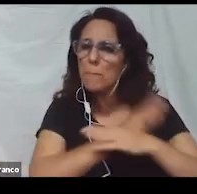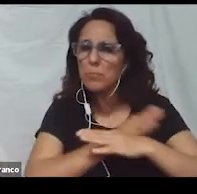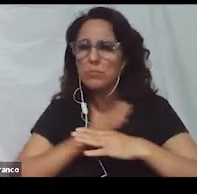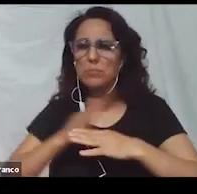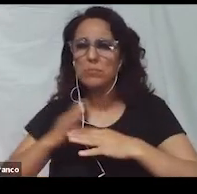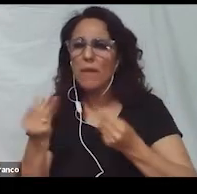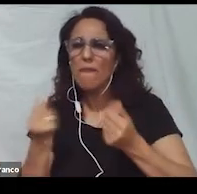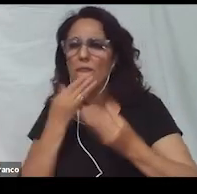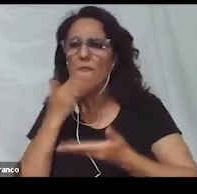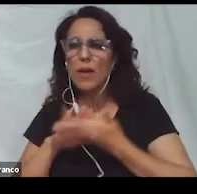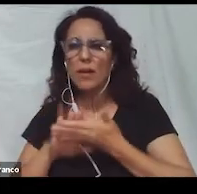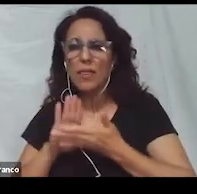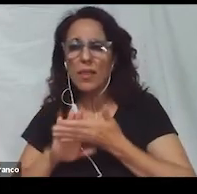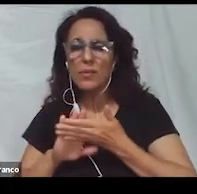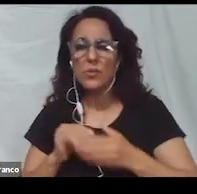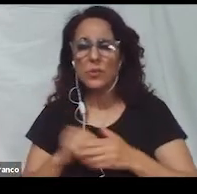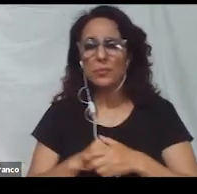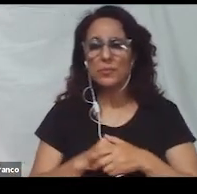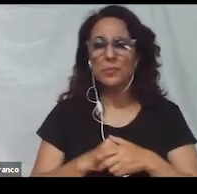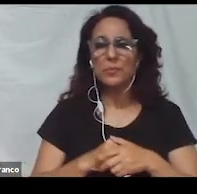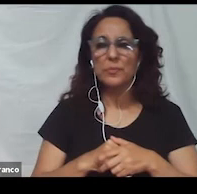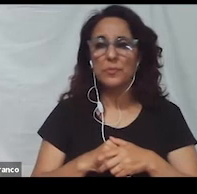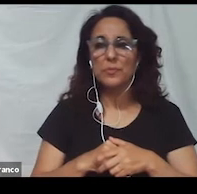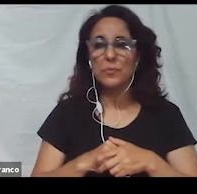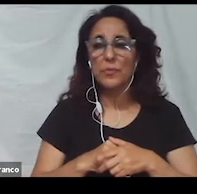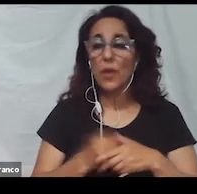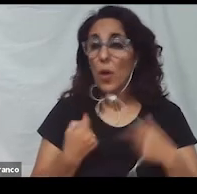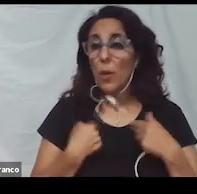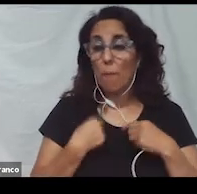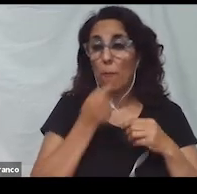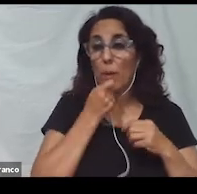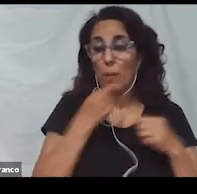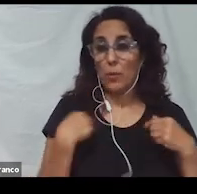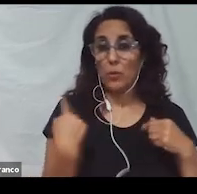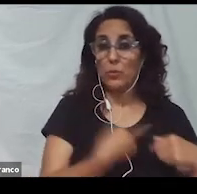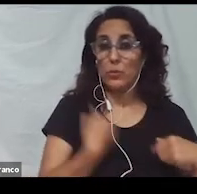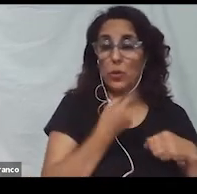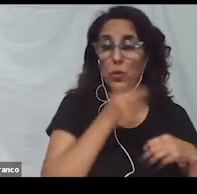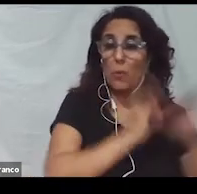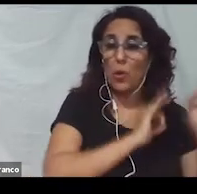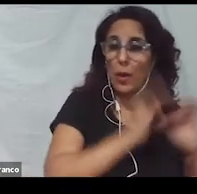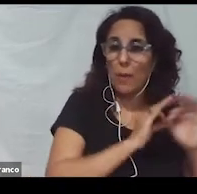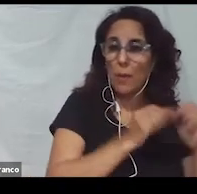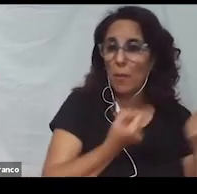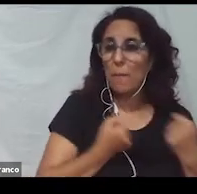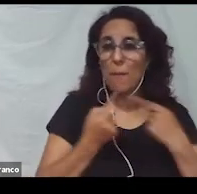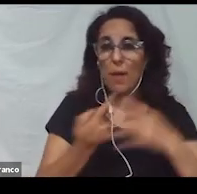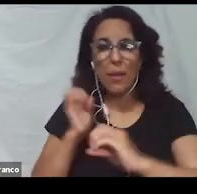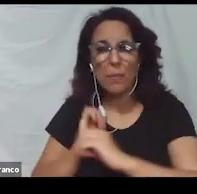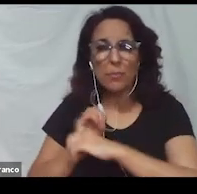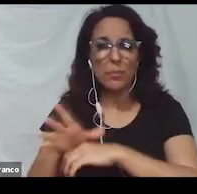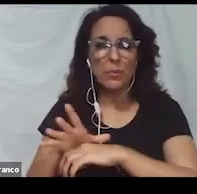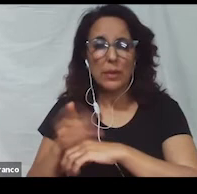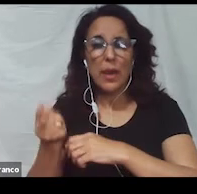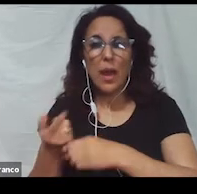validación, ¿ok? ¿Qué significa? Normalmente nosotros programamos y luego enviamos nuestro código programado a un servidor que hace